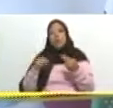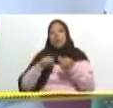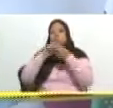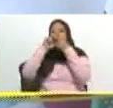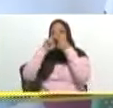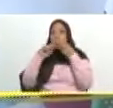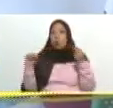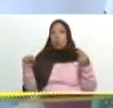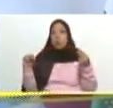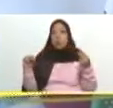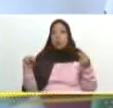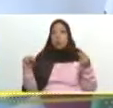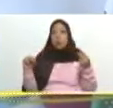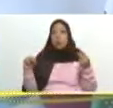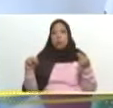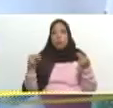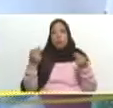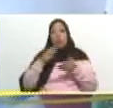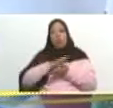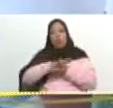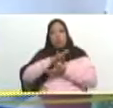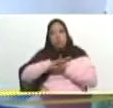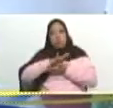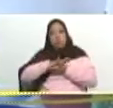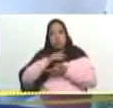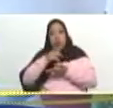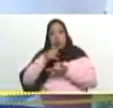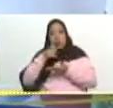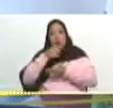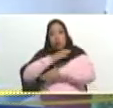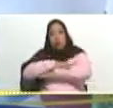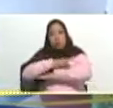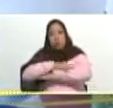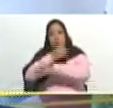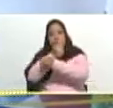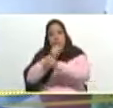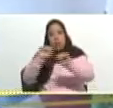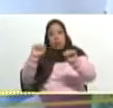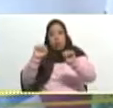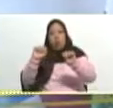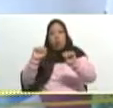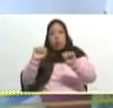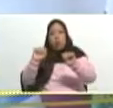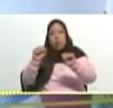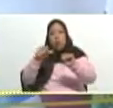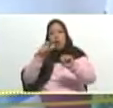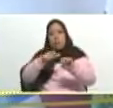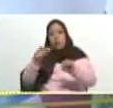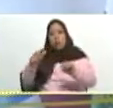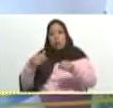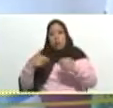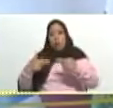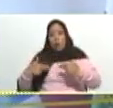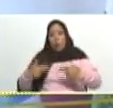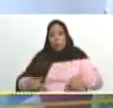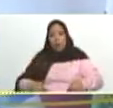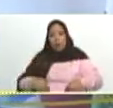compromiso por el trato digno, humano, de nuestros migrantes.